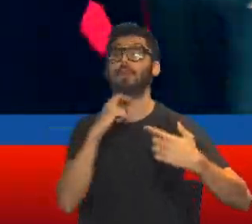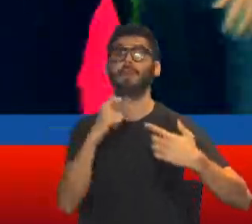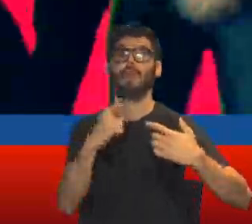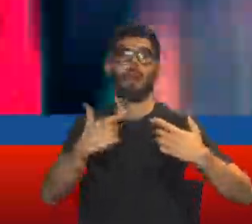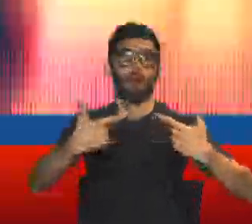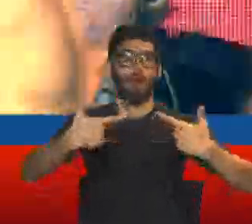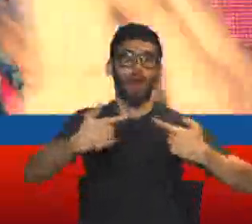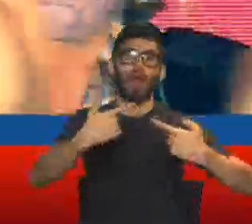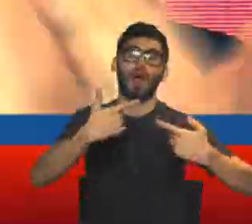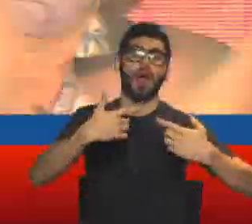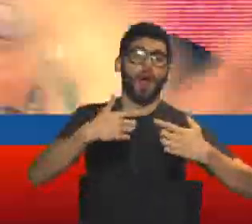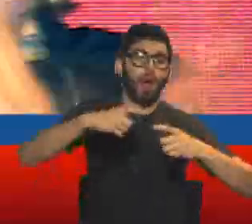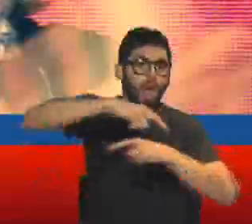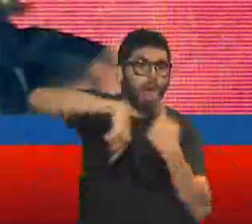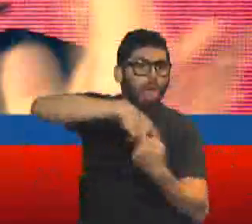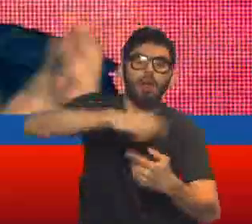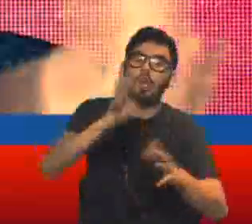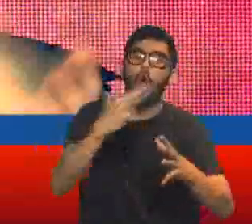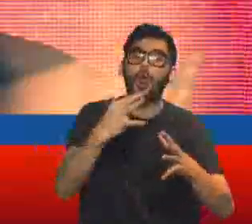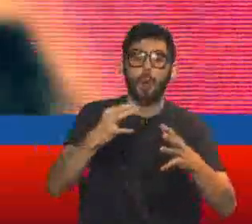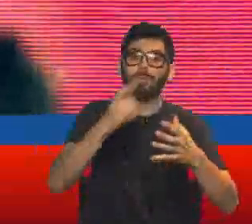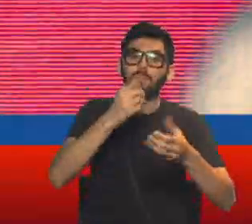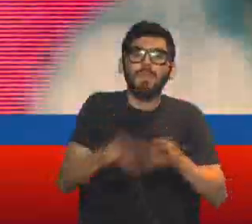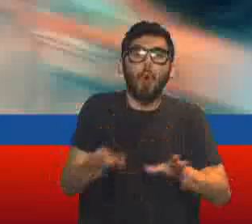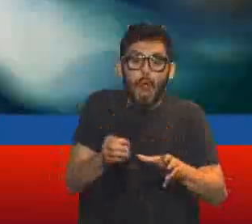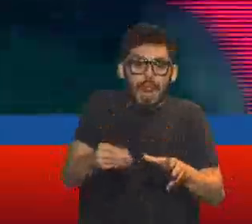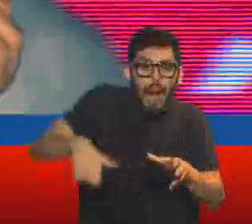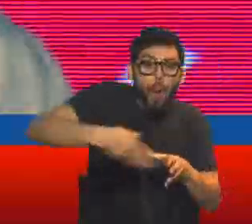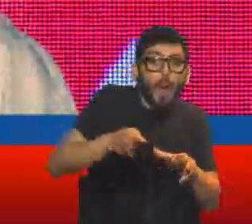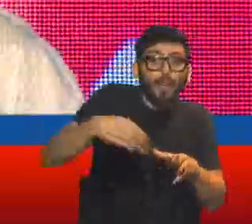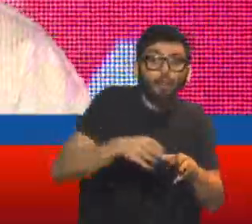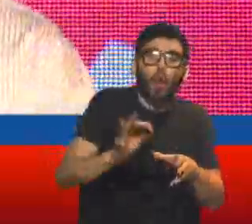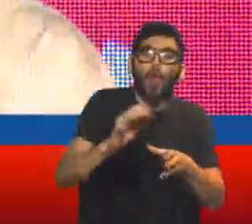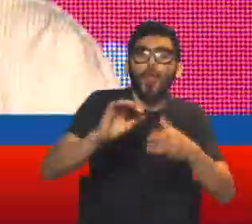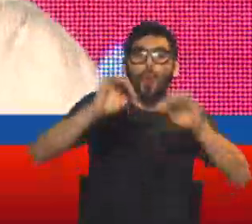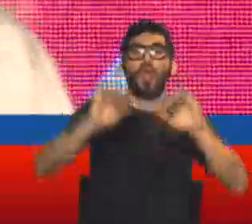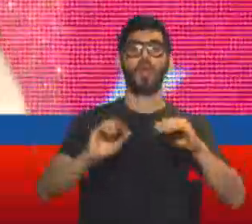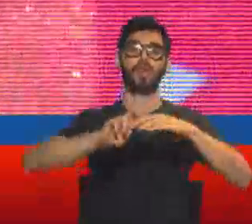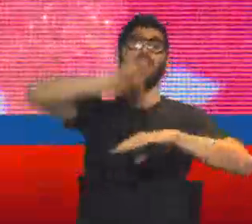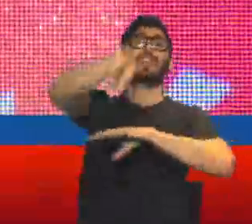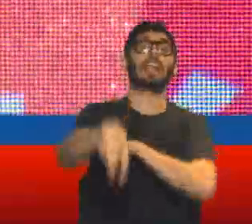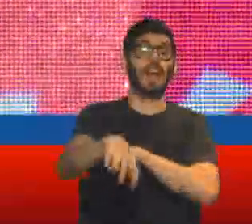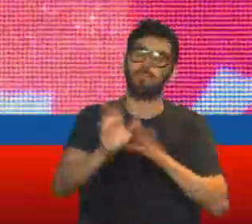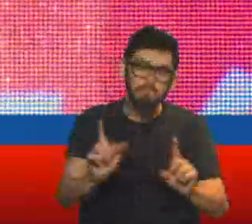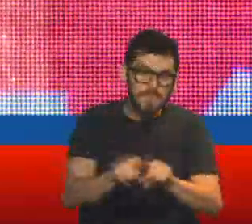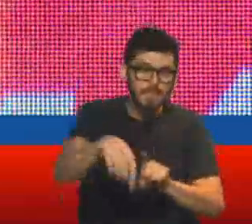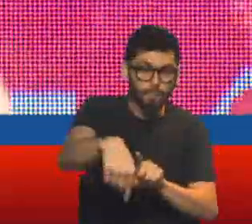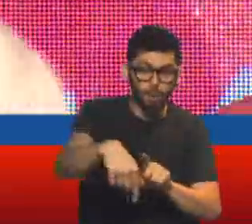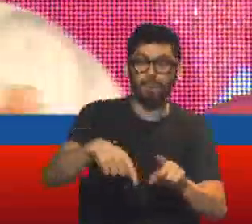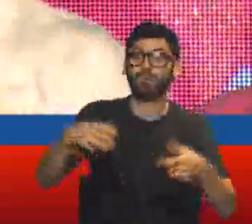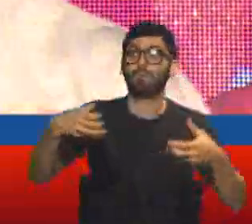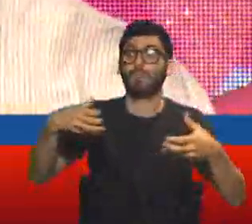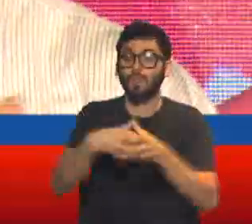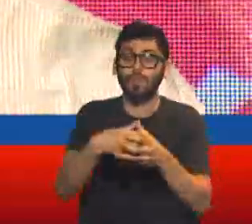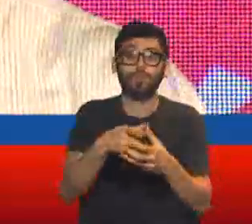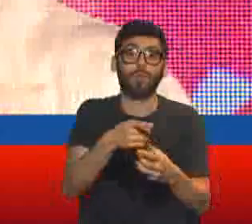del laberinto. Esta es una expresión que excede al radicalismo. Está el radicalismo, está el peronismo, está el progresismo y sobre todo esta gente como yo que